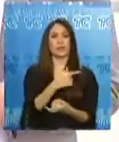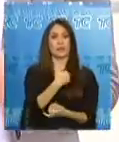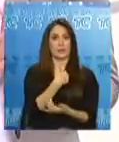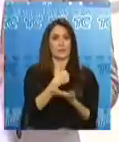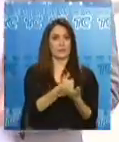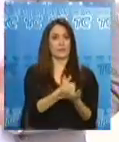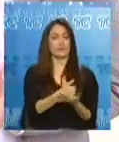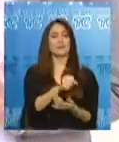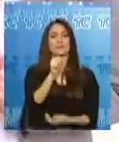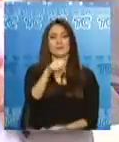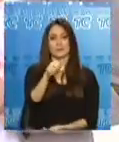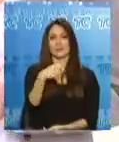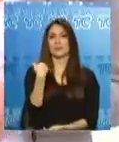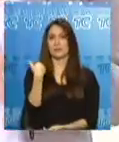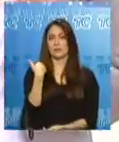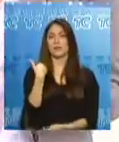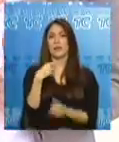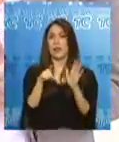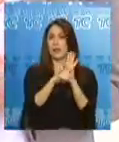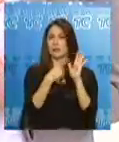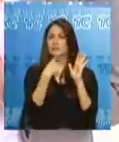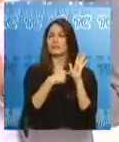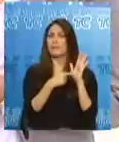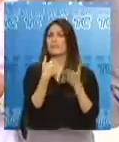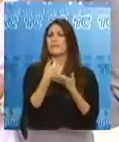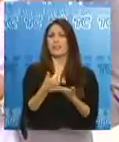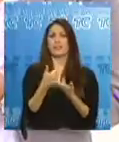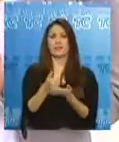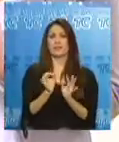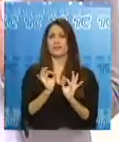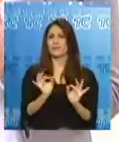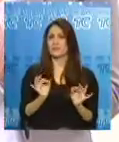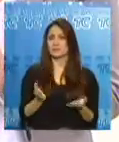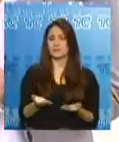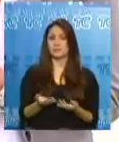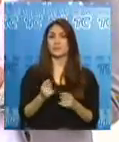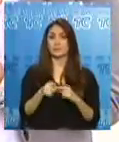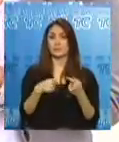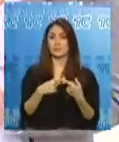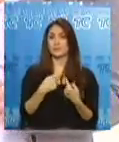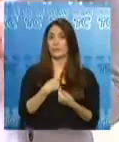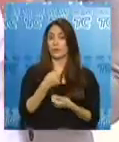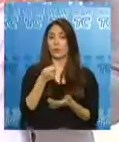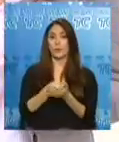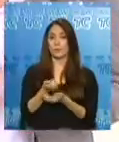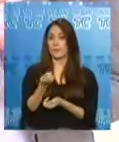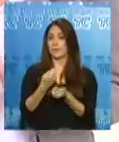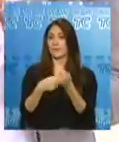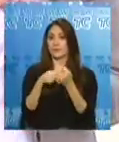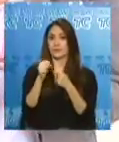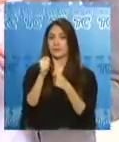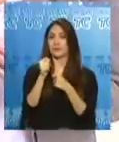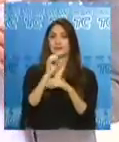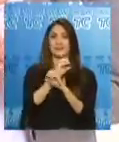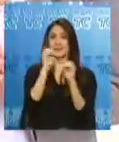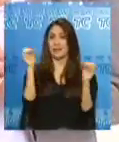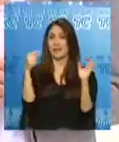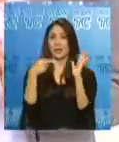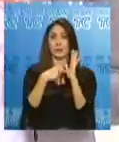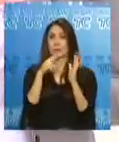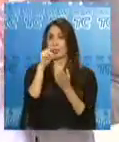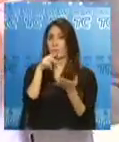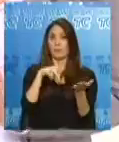beneficio? Hay un beneficio, por supuesto. Tanto el vendedor, porque si el vendedor no quiere pagar absolutamente nada del